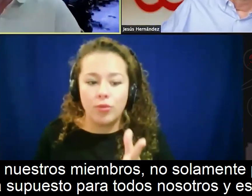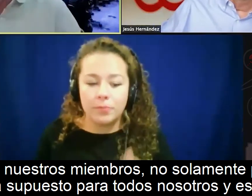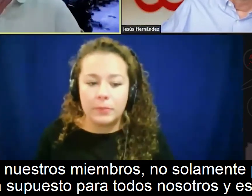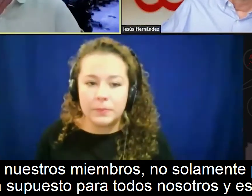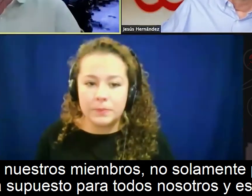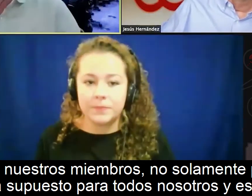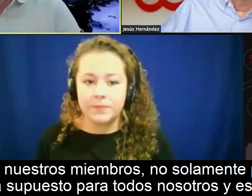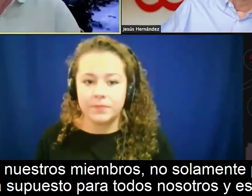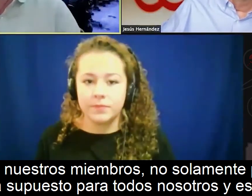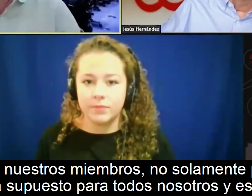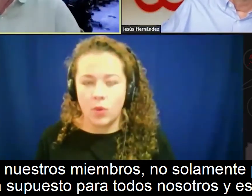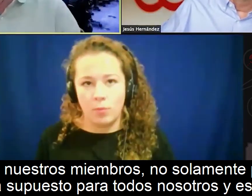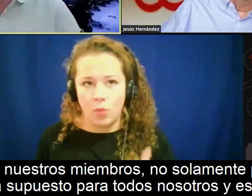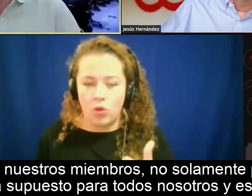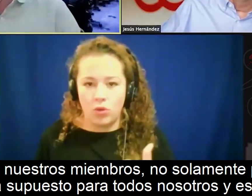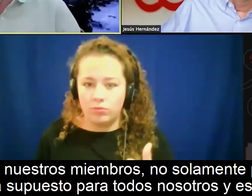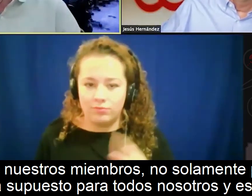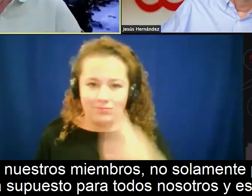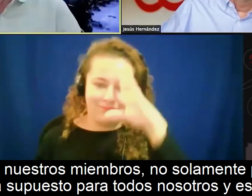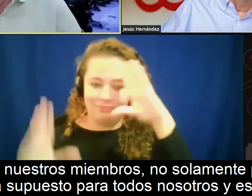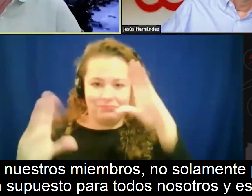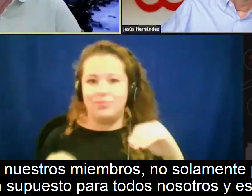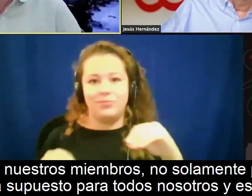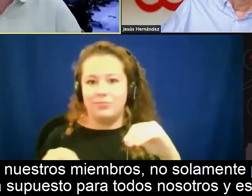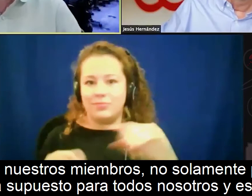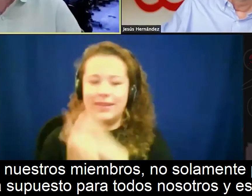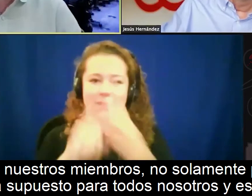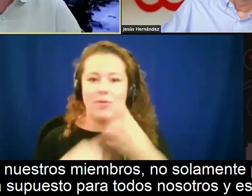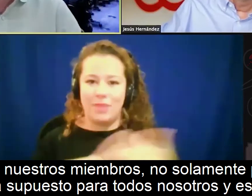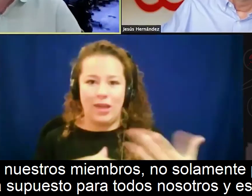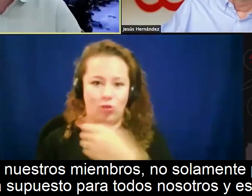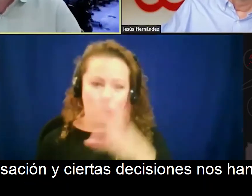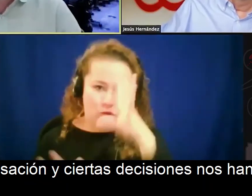el choque que ha supuesto para todos nosotros y esas dificultades